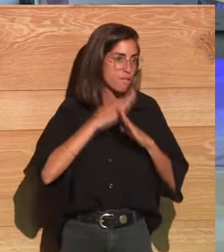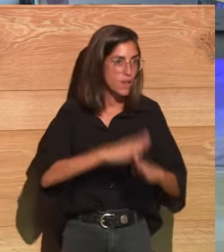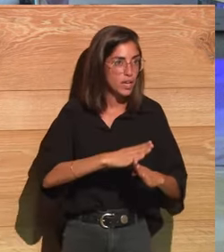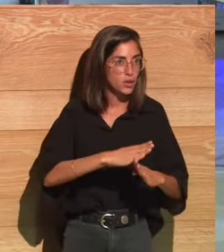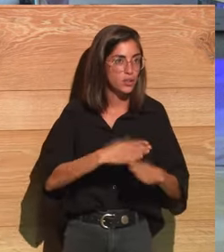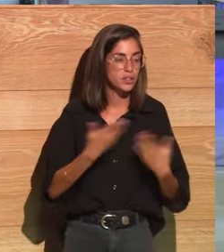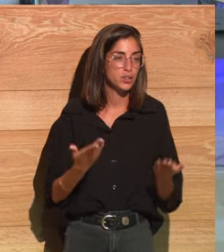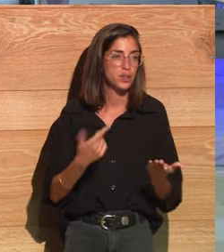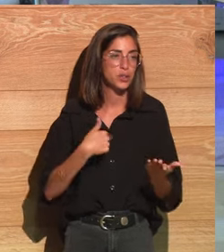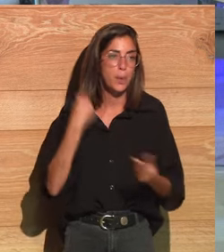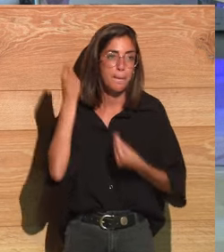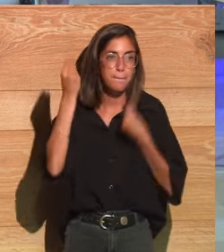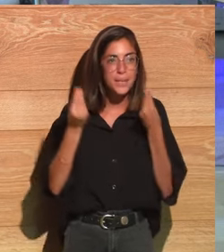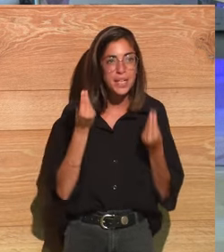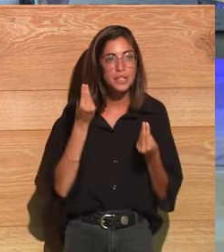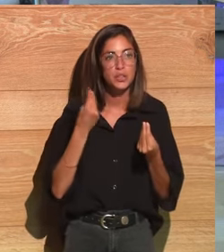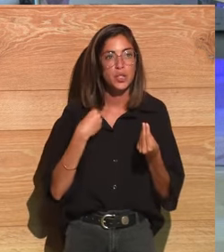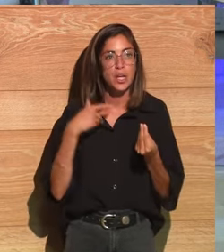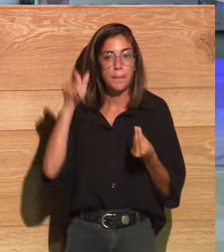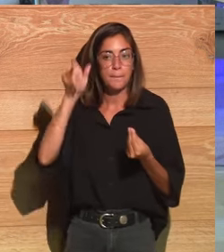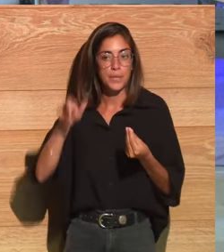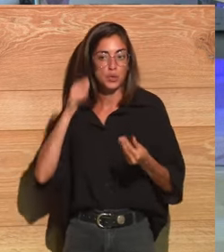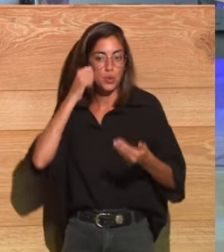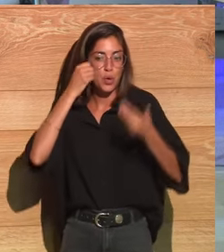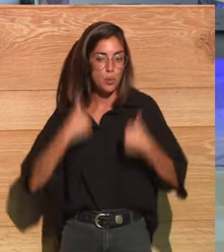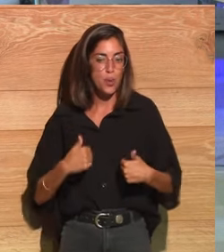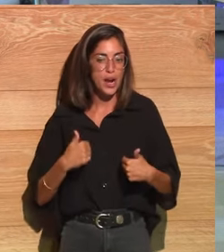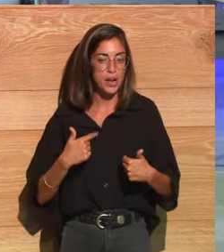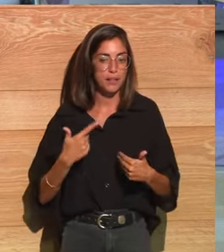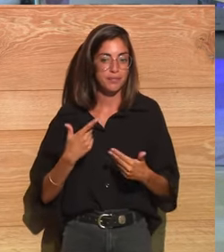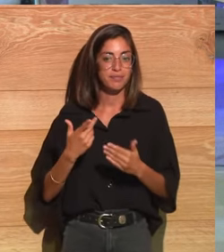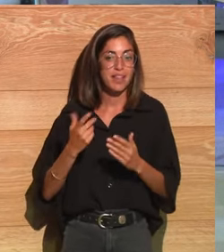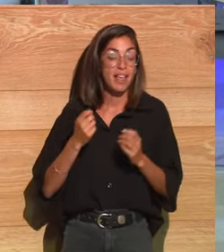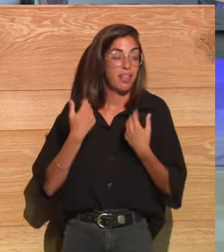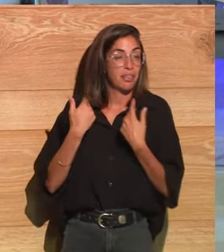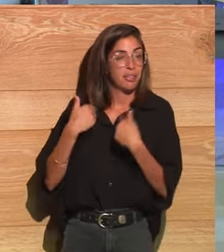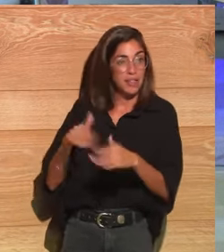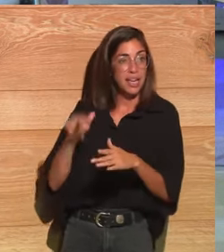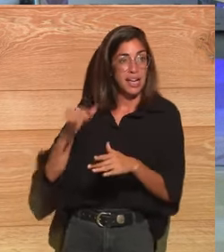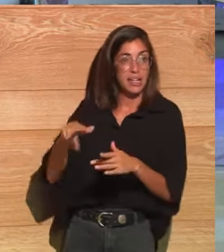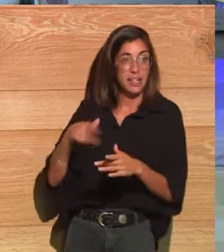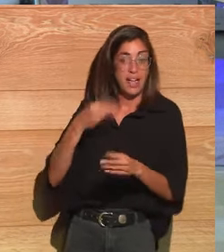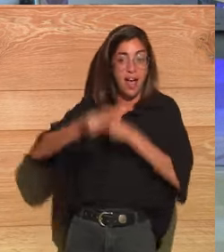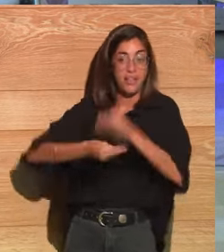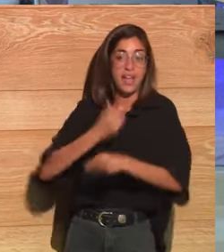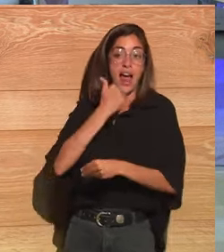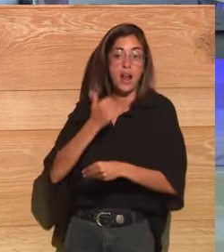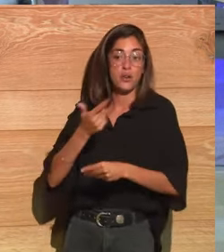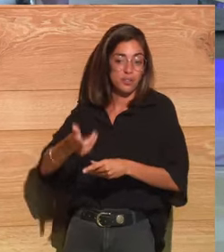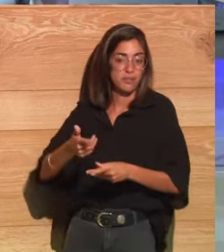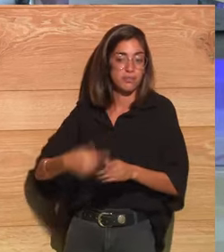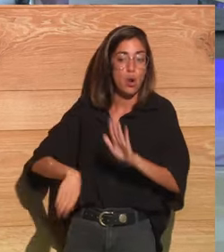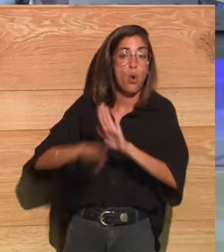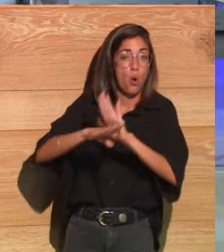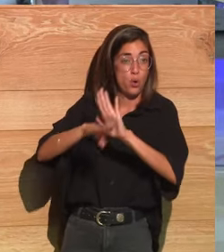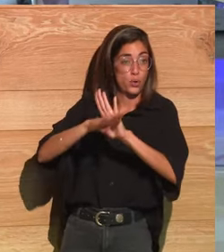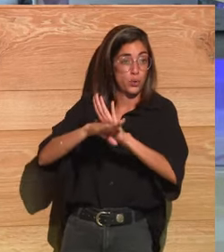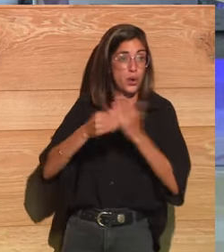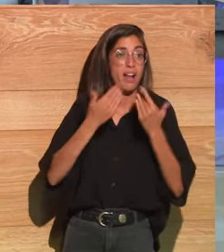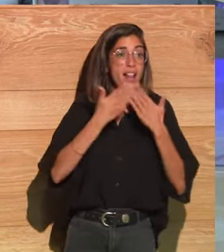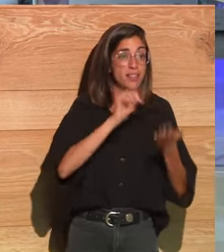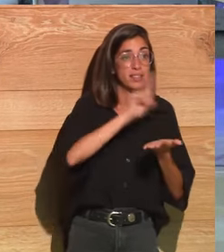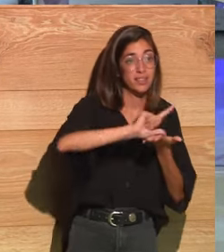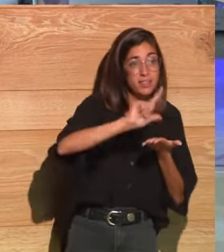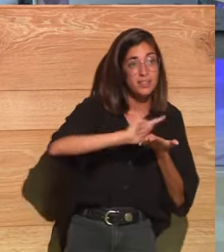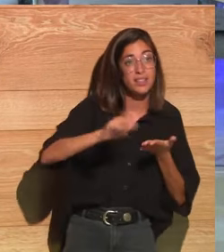ser humano es el único que deja algo que sí que va a quedar, ¿no? Que le sobrevivirá a través de la cultura, a través de la escritura. Y para mí la